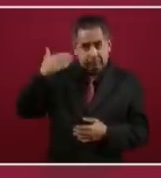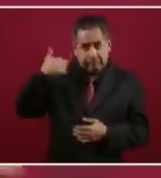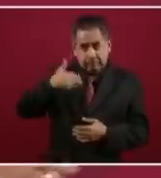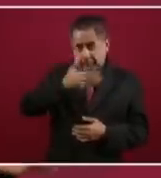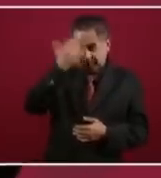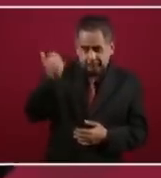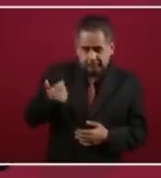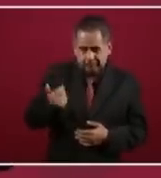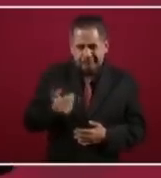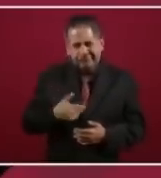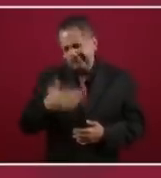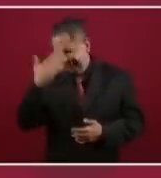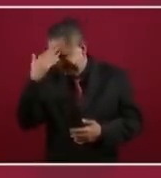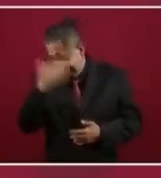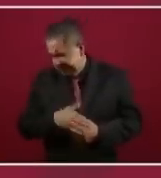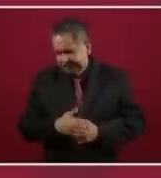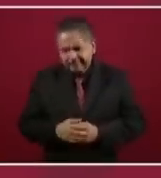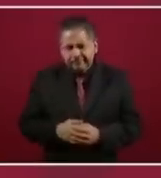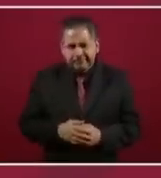Claro que sabe.